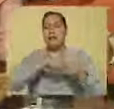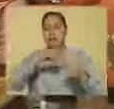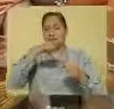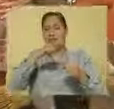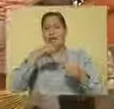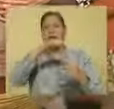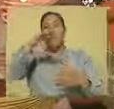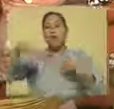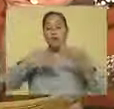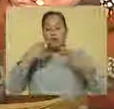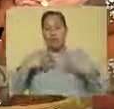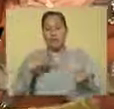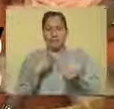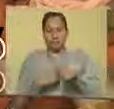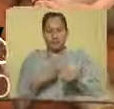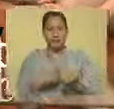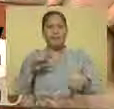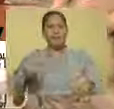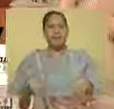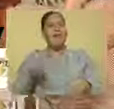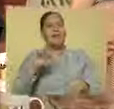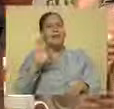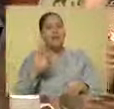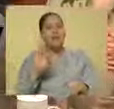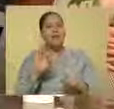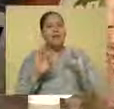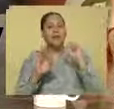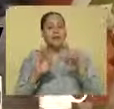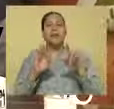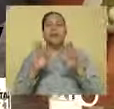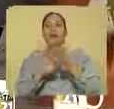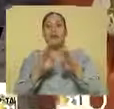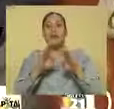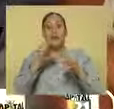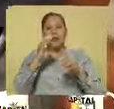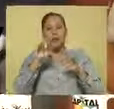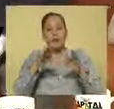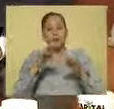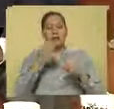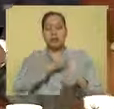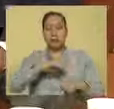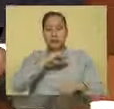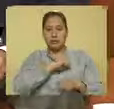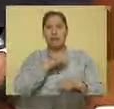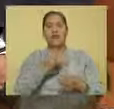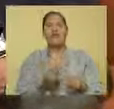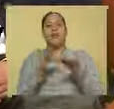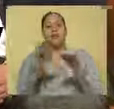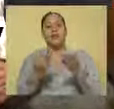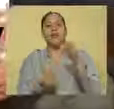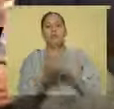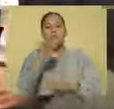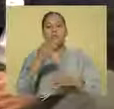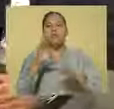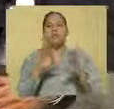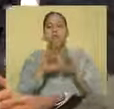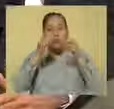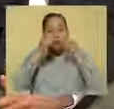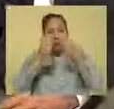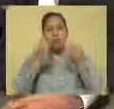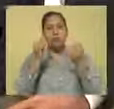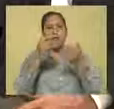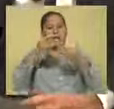especializada a todos los pacientes. Porque el gobierno del Distrito Federal, a través de la Secretaría de Salud, ofrece un nuevo modelo de